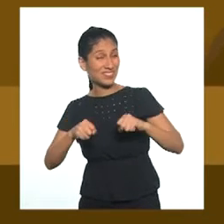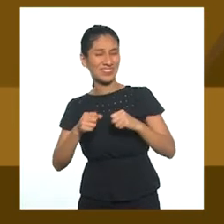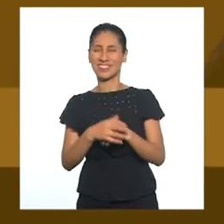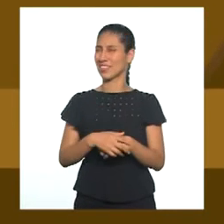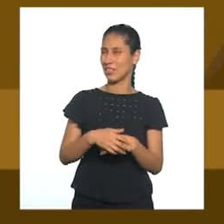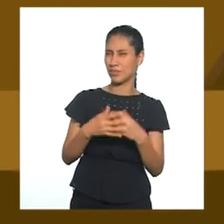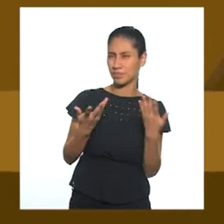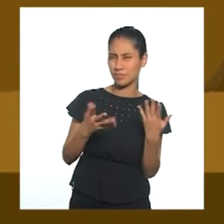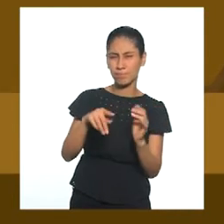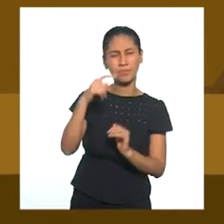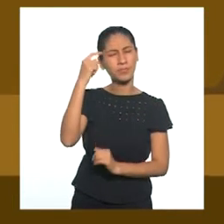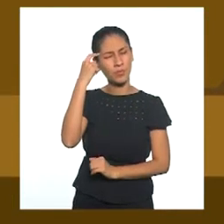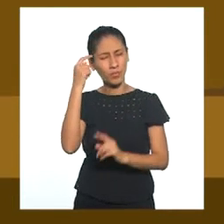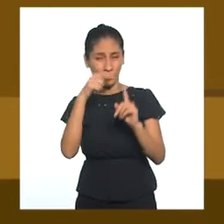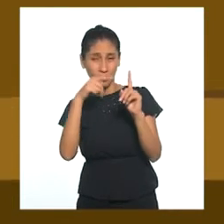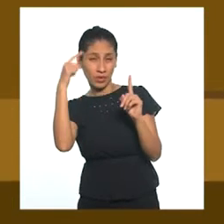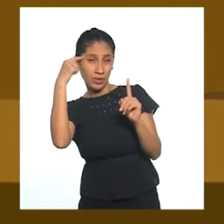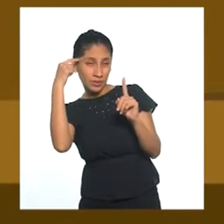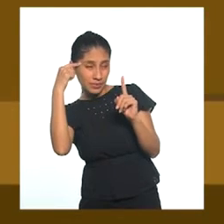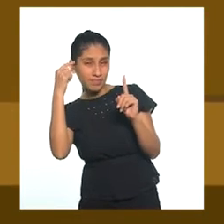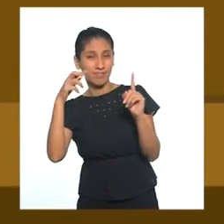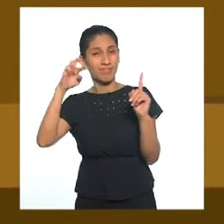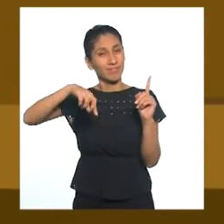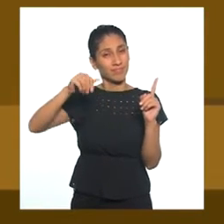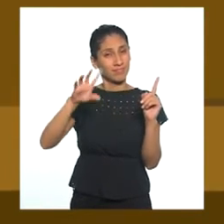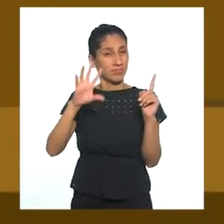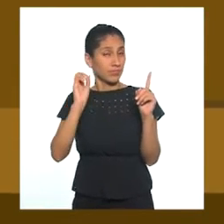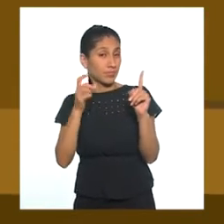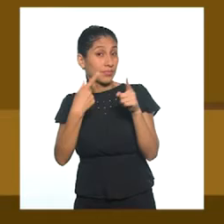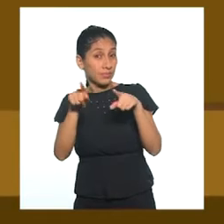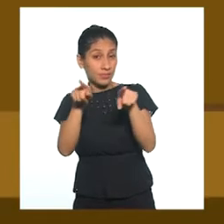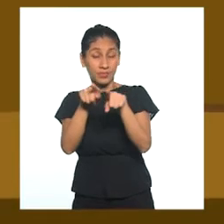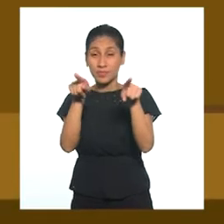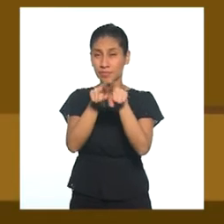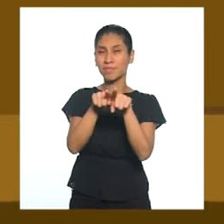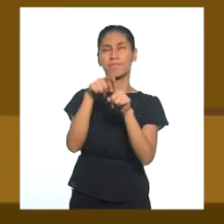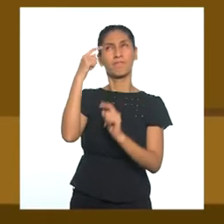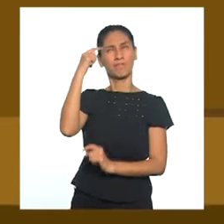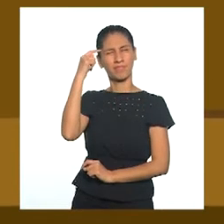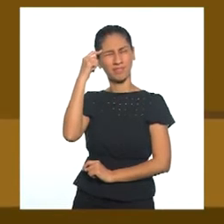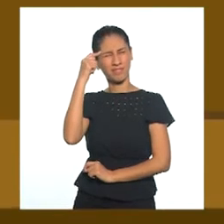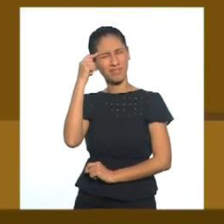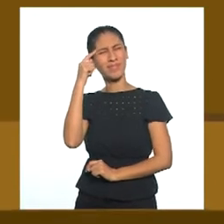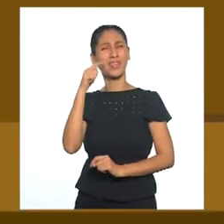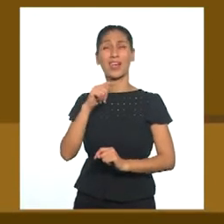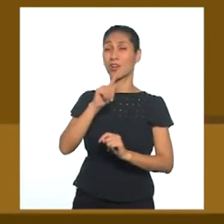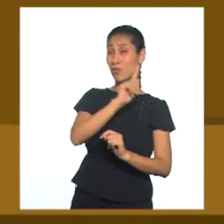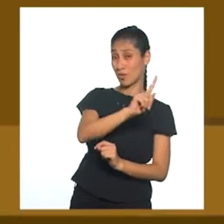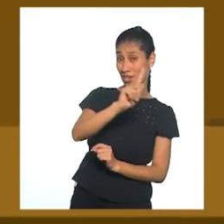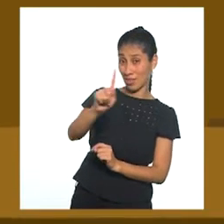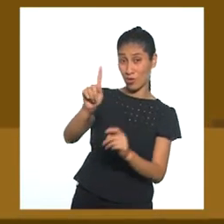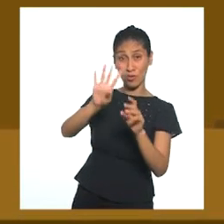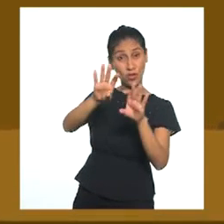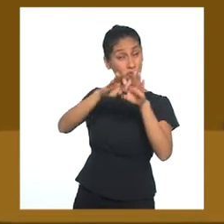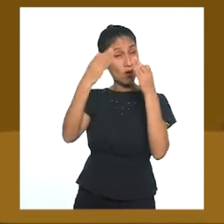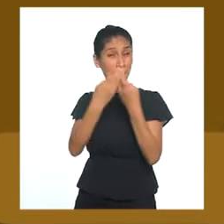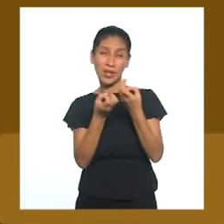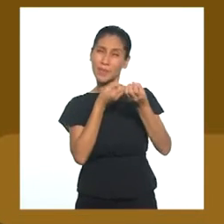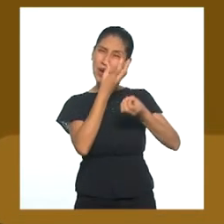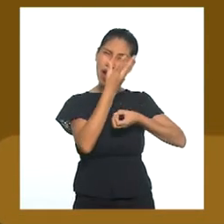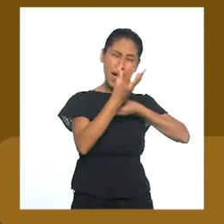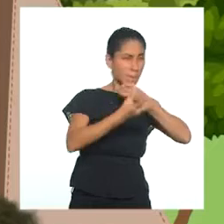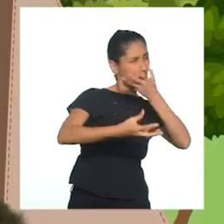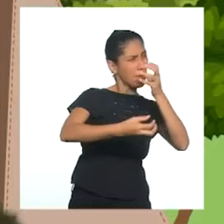¡Mejor! Eso pensó Pablo. También se le ocurrió conversar con cada integrante de la